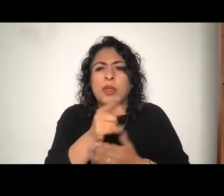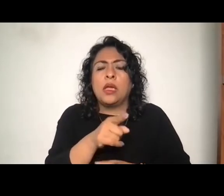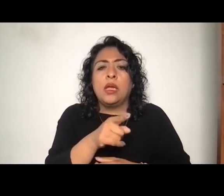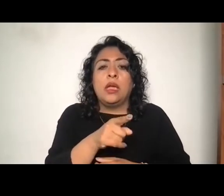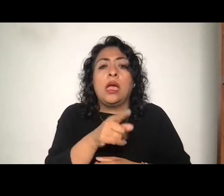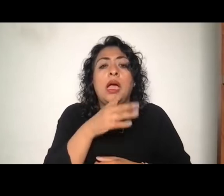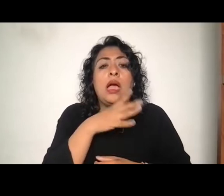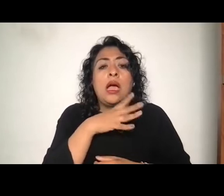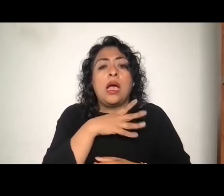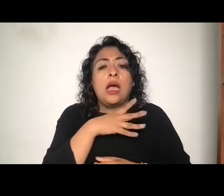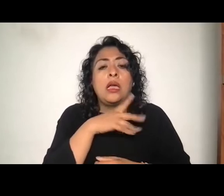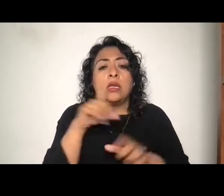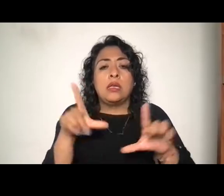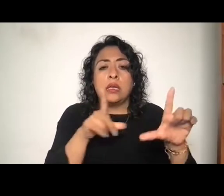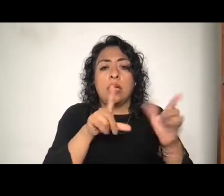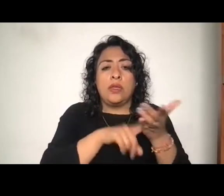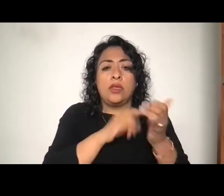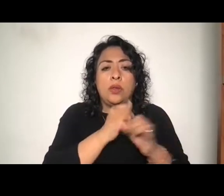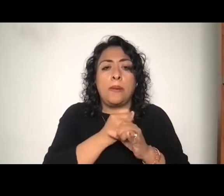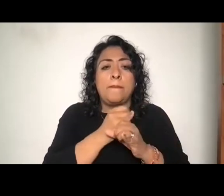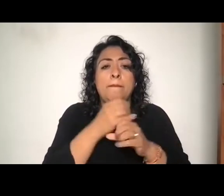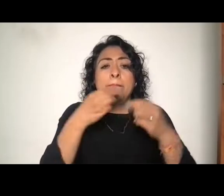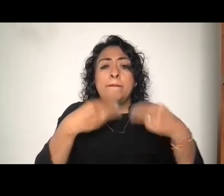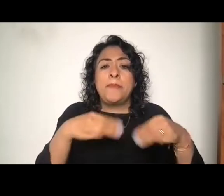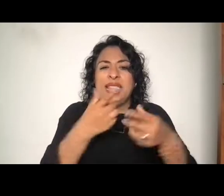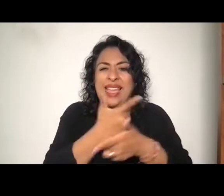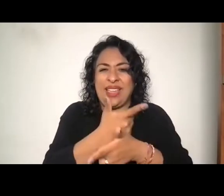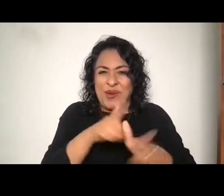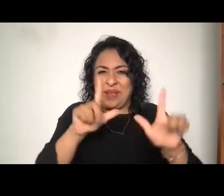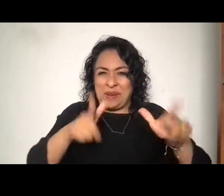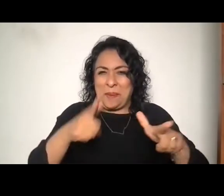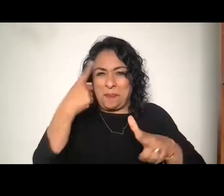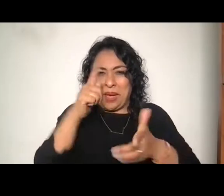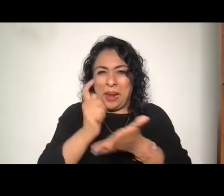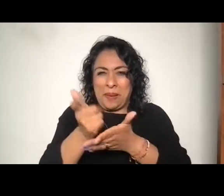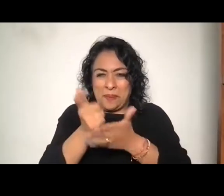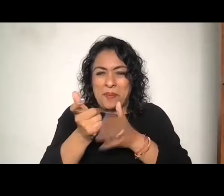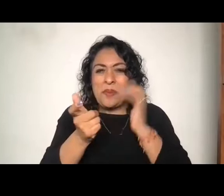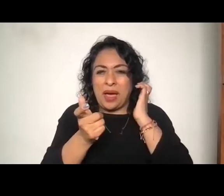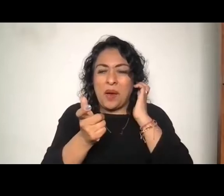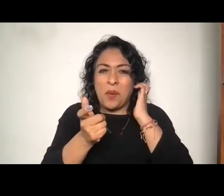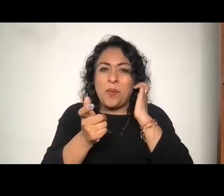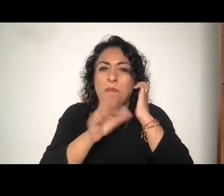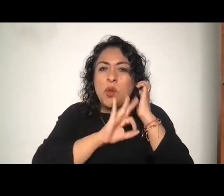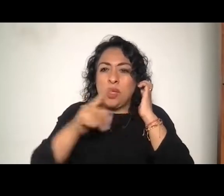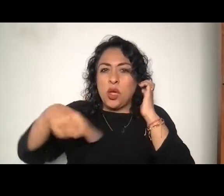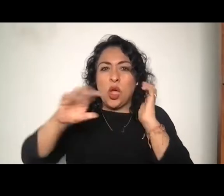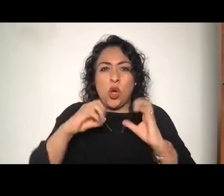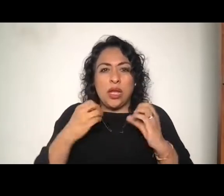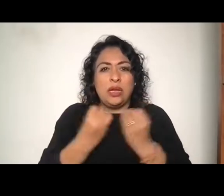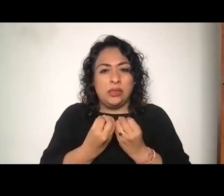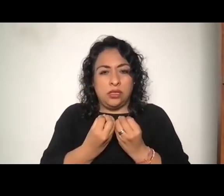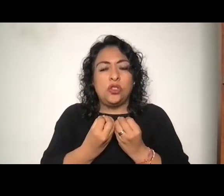un portal dentro de Mercado Libre, esta plataforma de pago, para poder que las organizaciones puedan